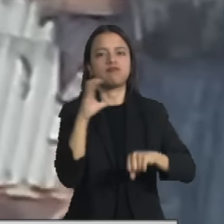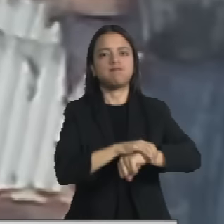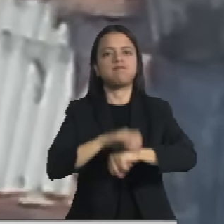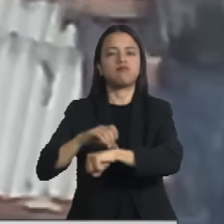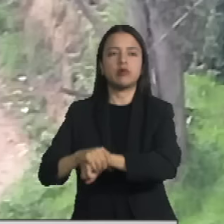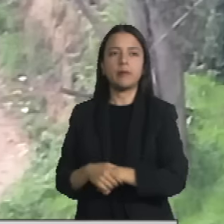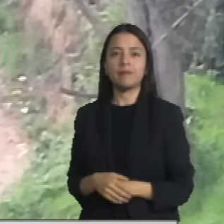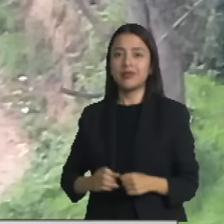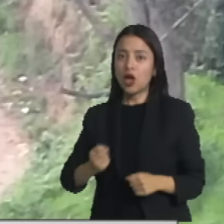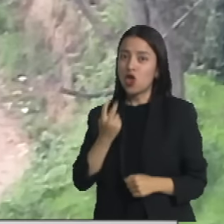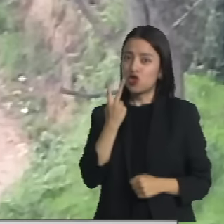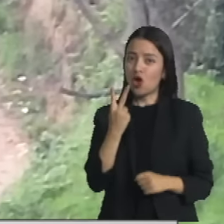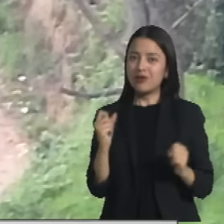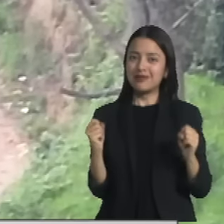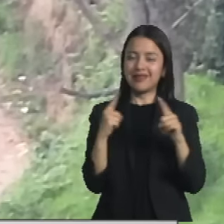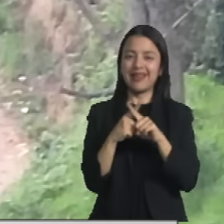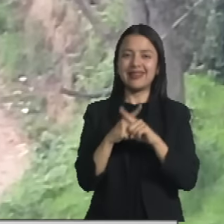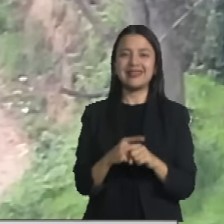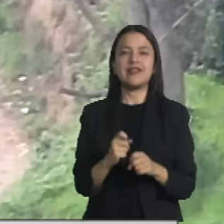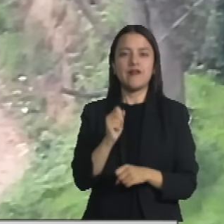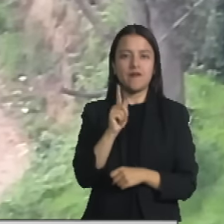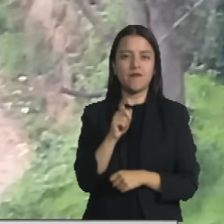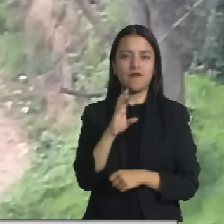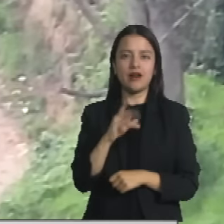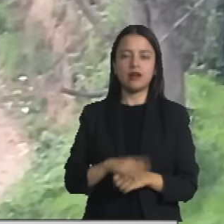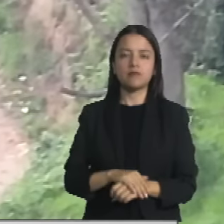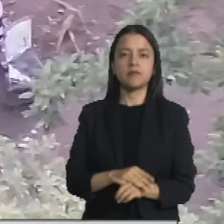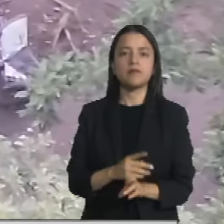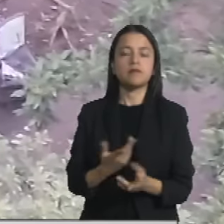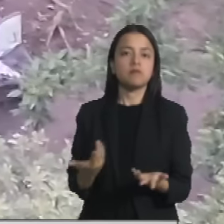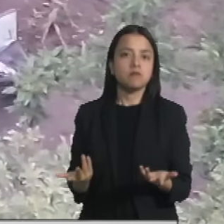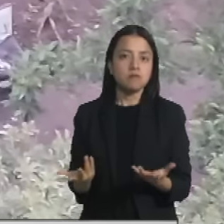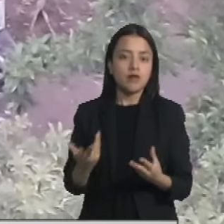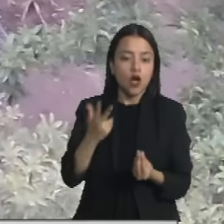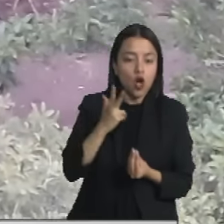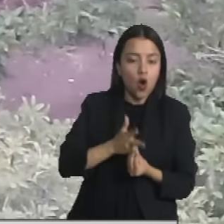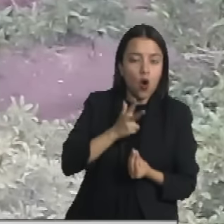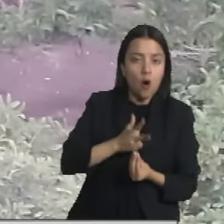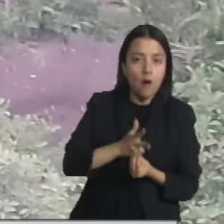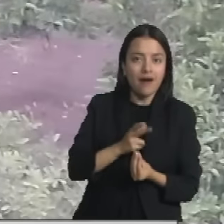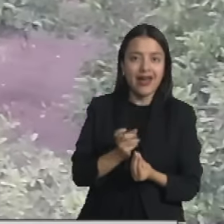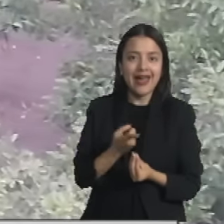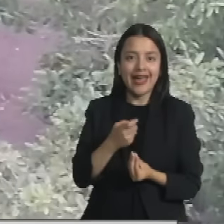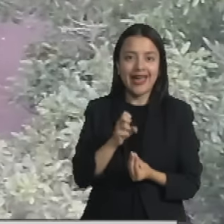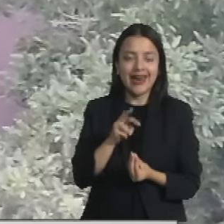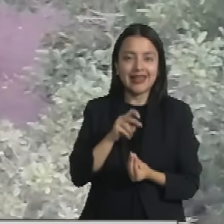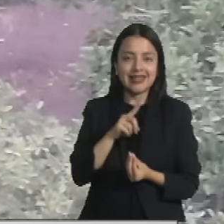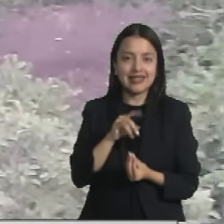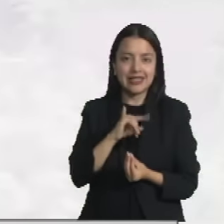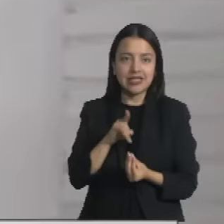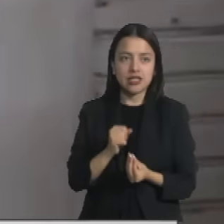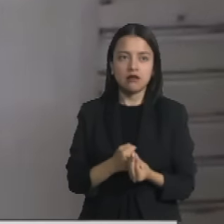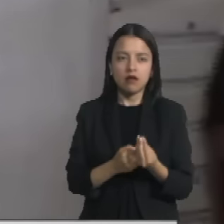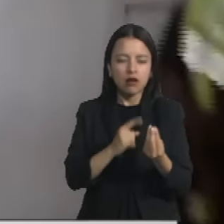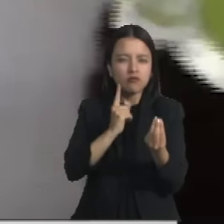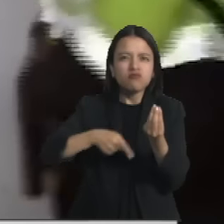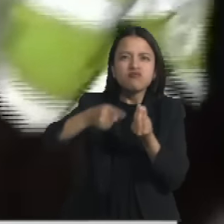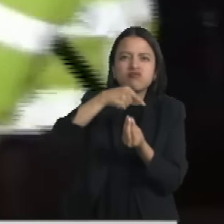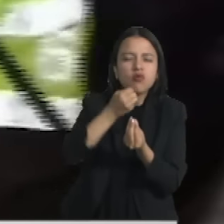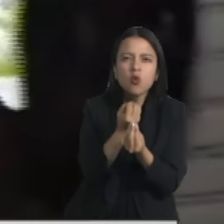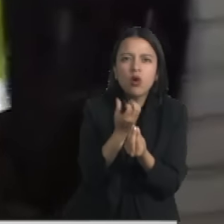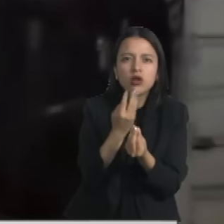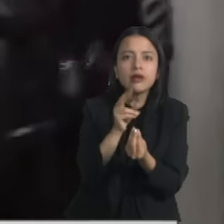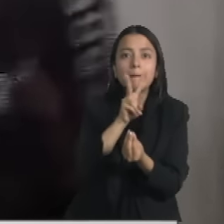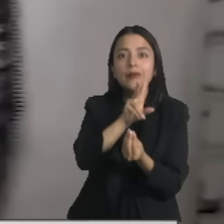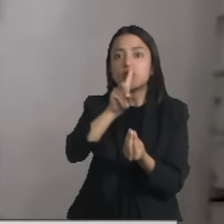dos exintegrantes de las FARC. Su nombre era Génesis y fueron capturadas 21 personas. En los operativos se incautaron